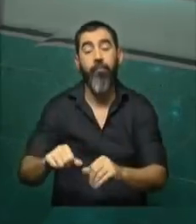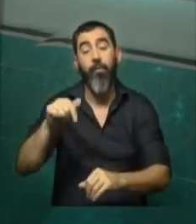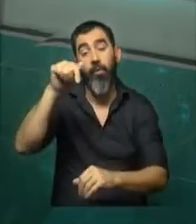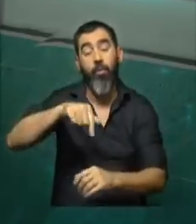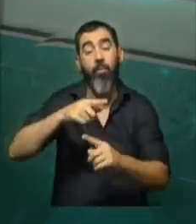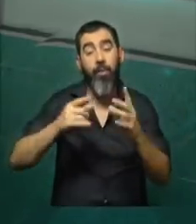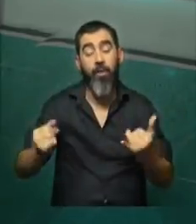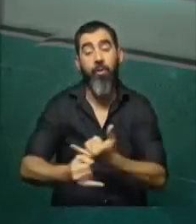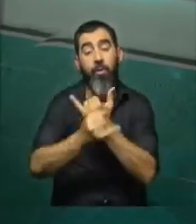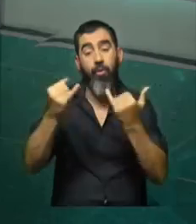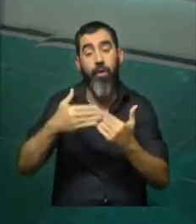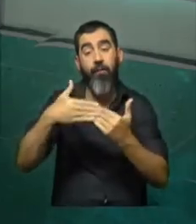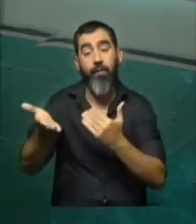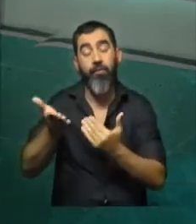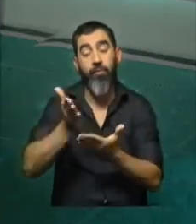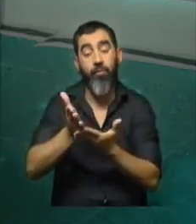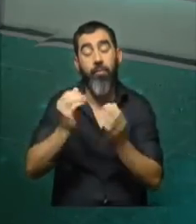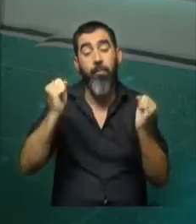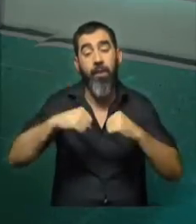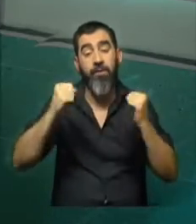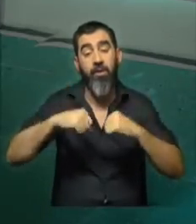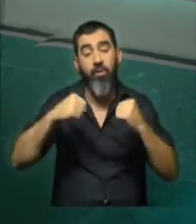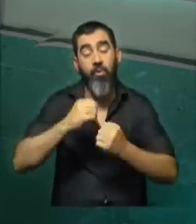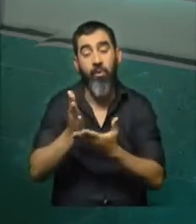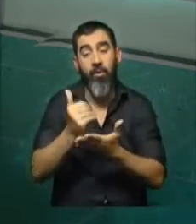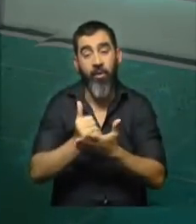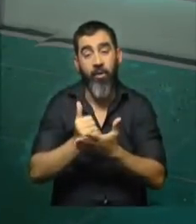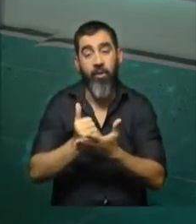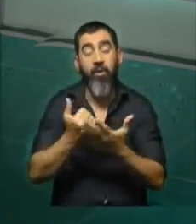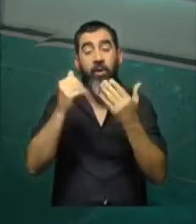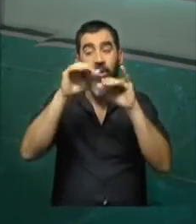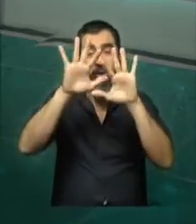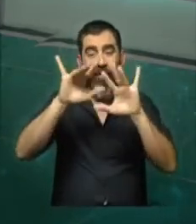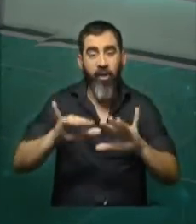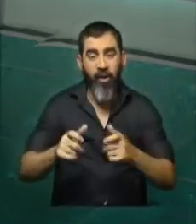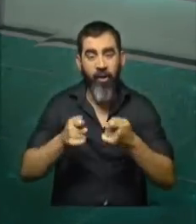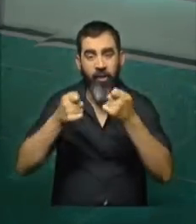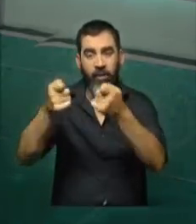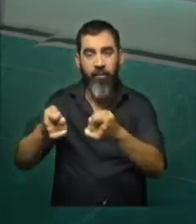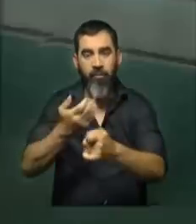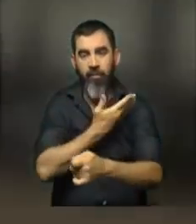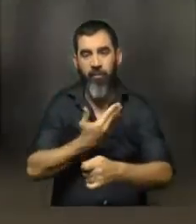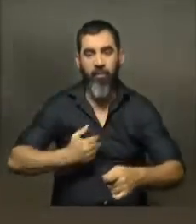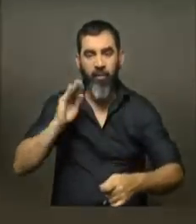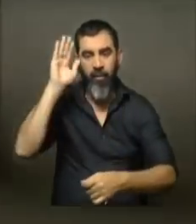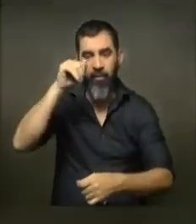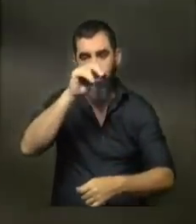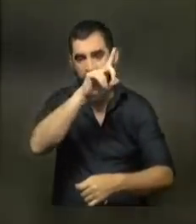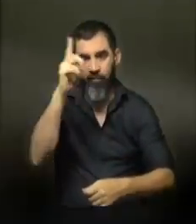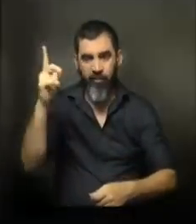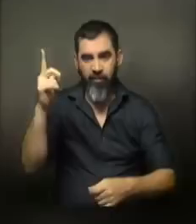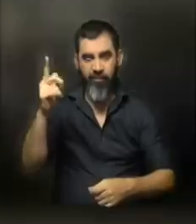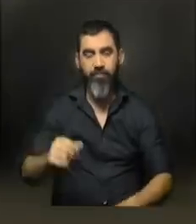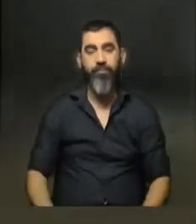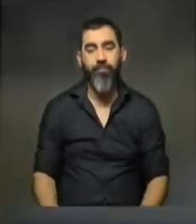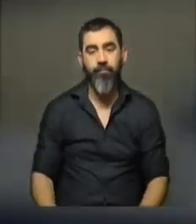al mediodía vecinos del departamento de Paysandú van a intentar entregar una carta al presidente de la República, Luis